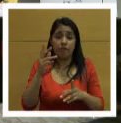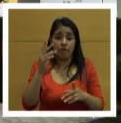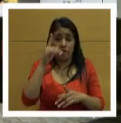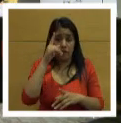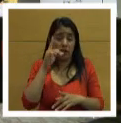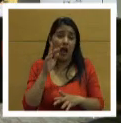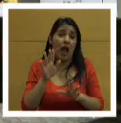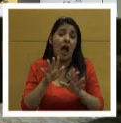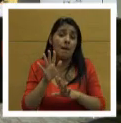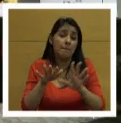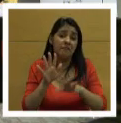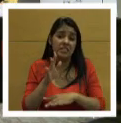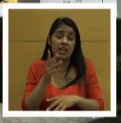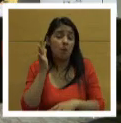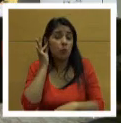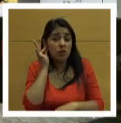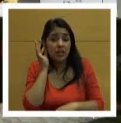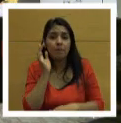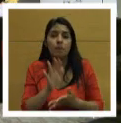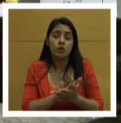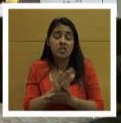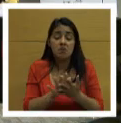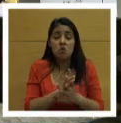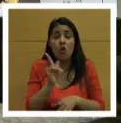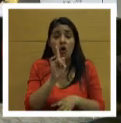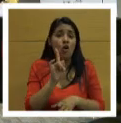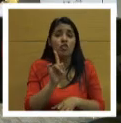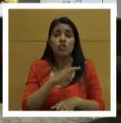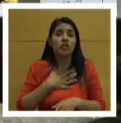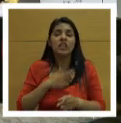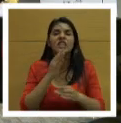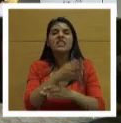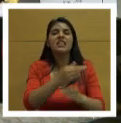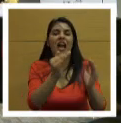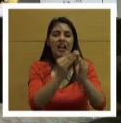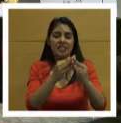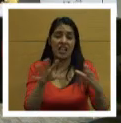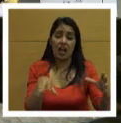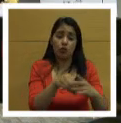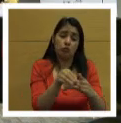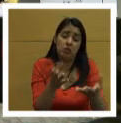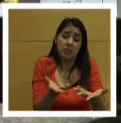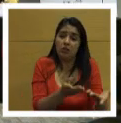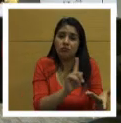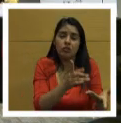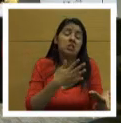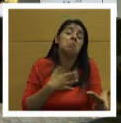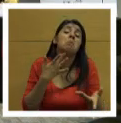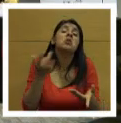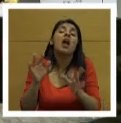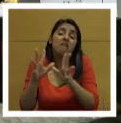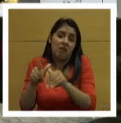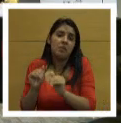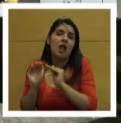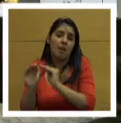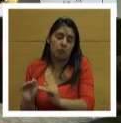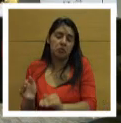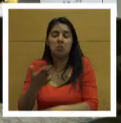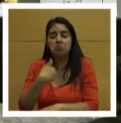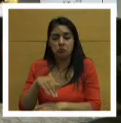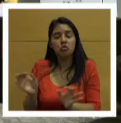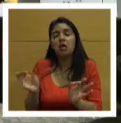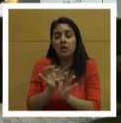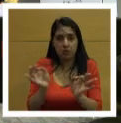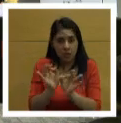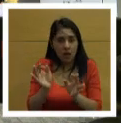quieren ir a casa de acogida porque tienen familiares que de alguna manera les puede proteger de buena manera, y lógicamente nosotros respetamos dicho consentimiento sin perjuicio